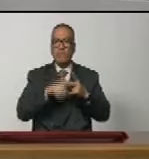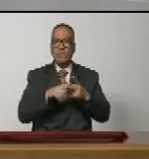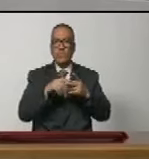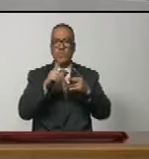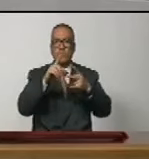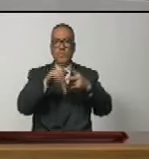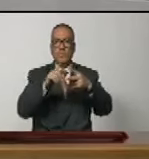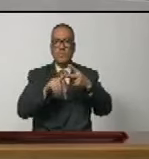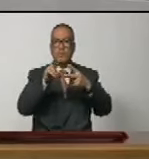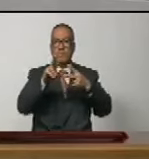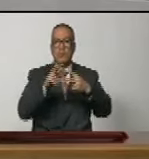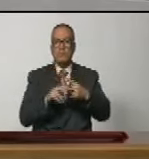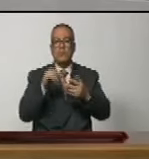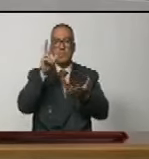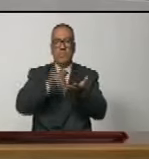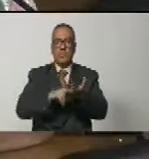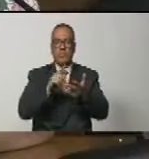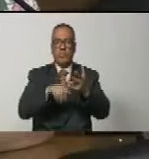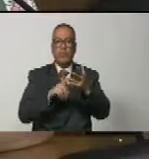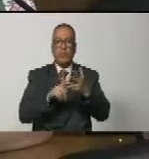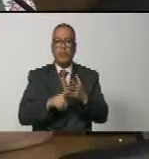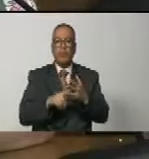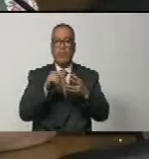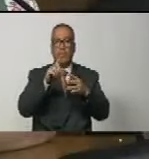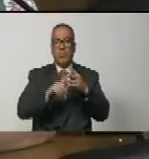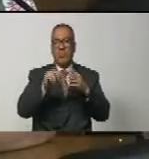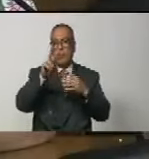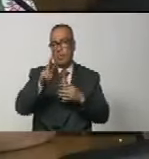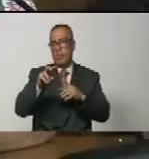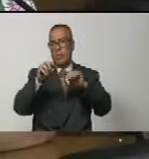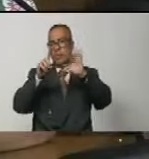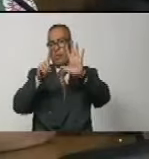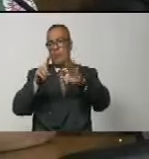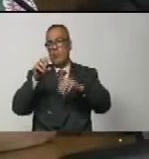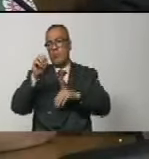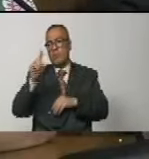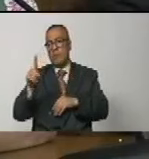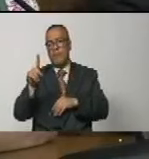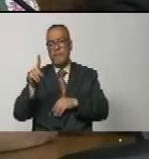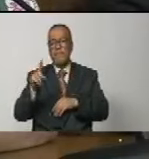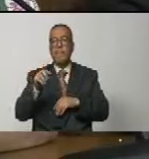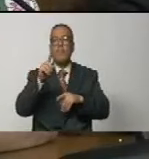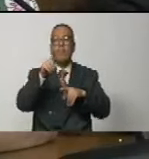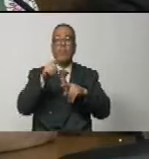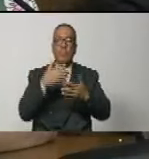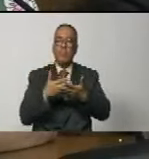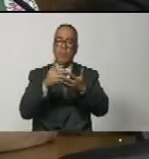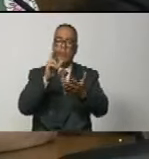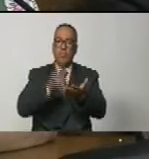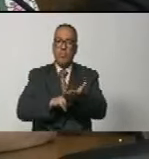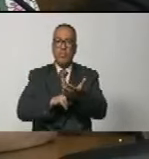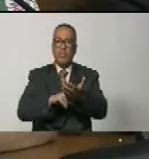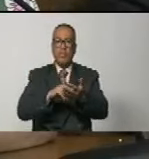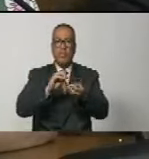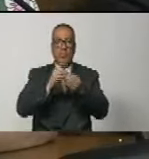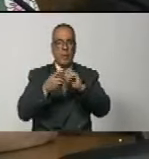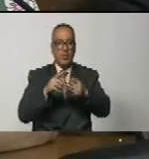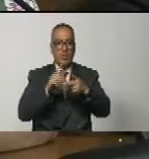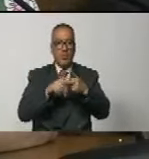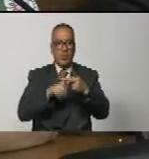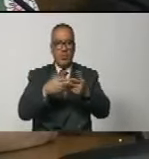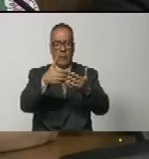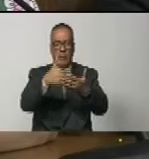derogatoria segunda. Aprobado. Siguiente. Ducentésimo sexagésimo primero. Se sugiere aprobar con modificación